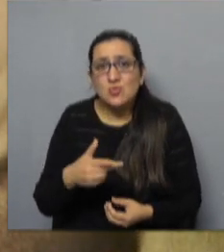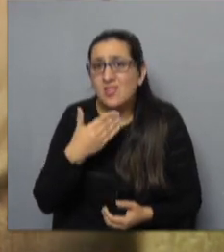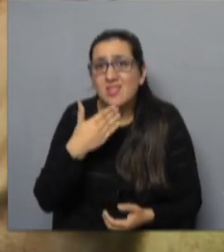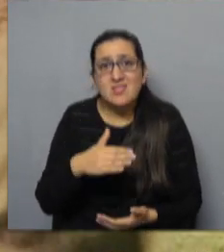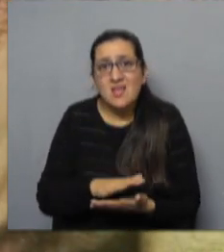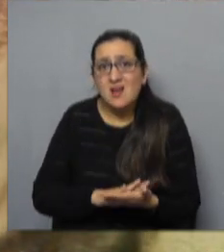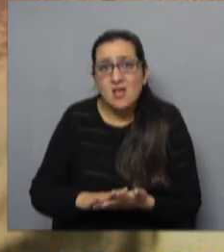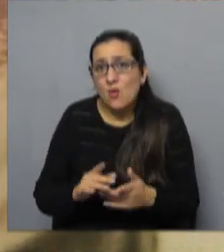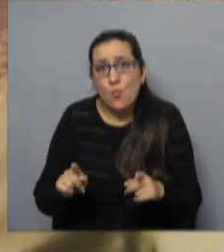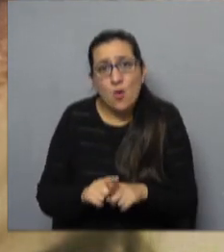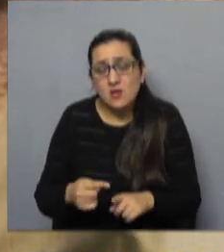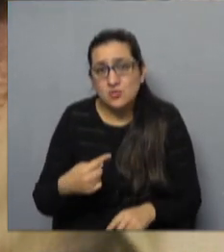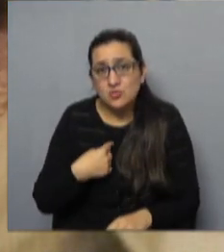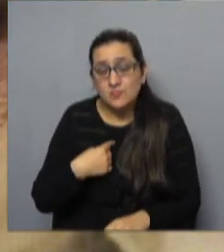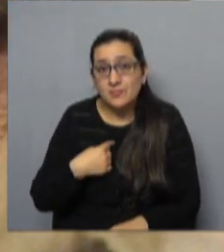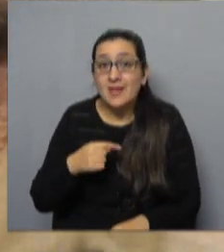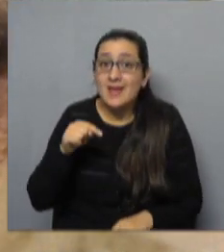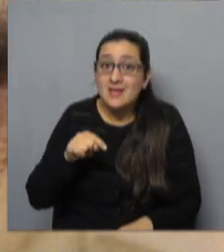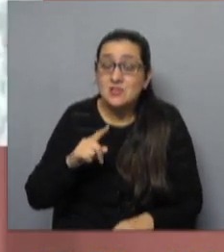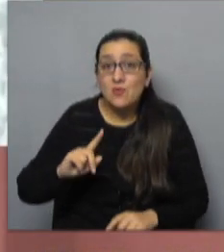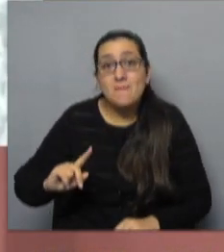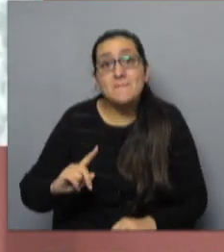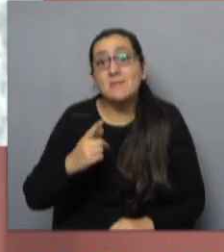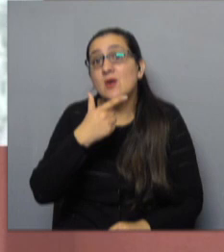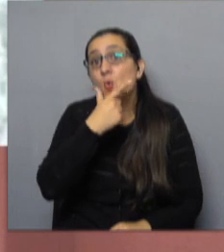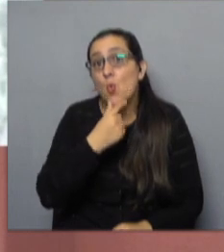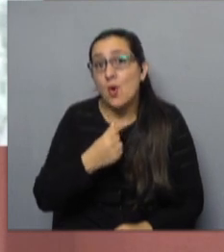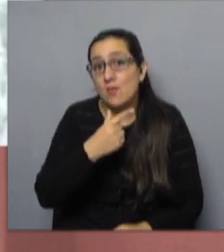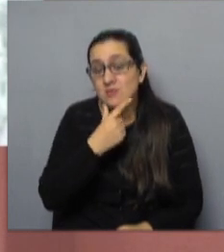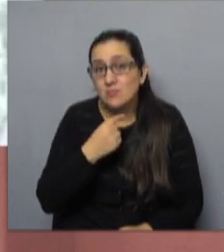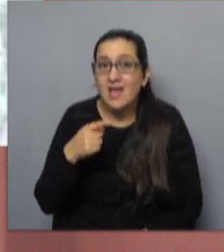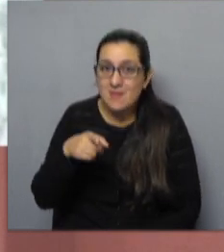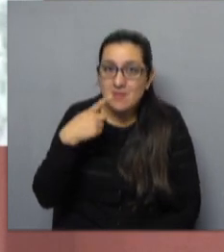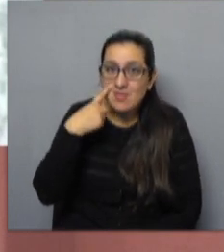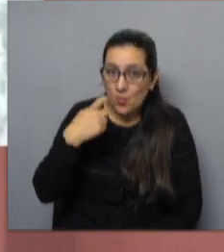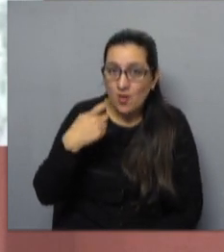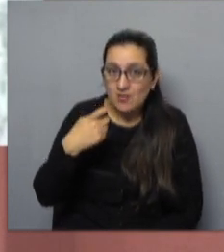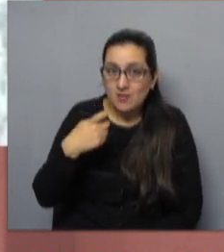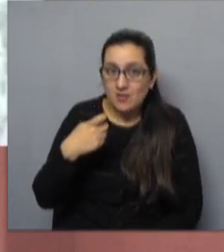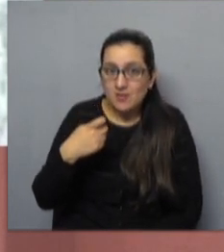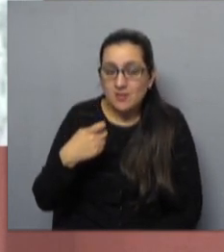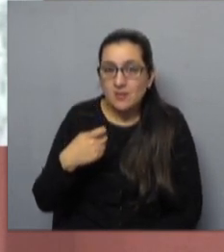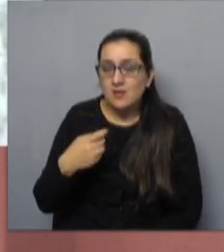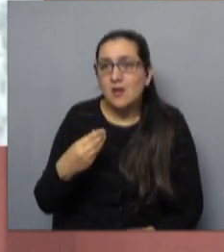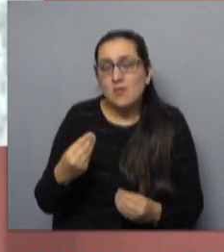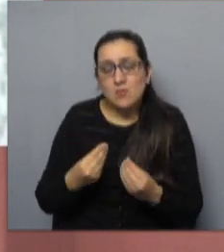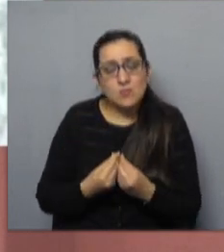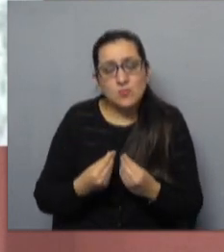ahí fue el primero de todos los jueves, porque vi que realmente